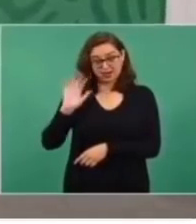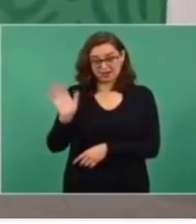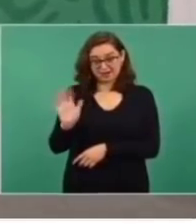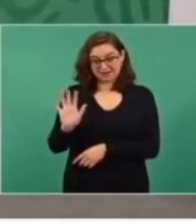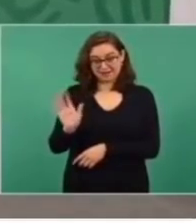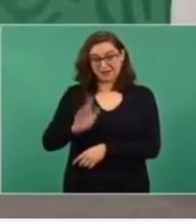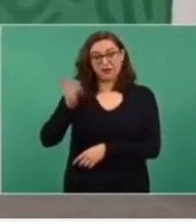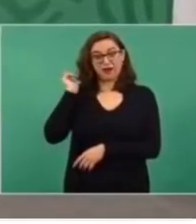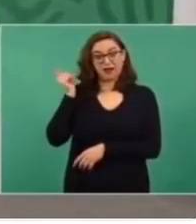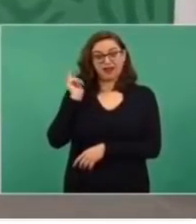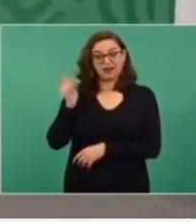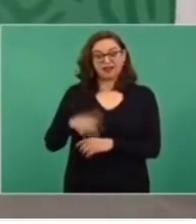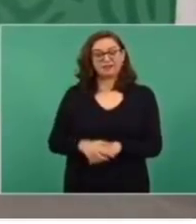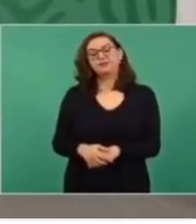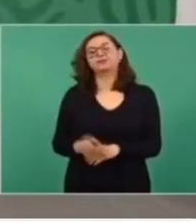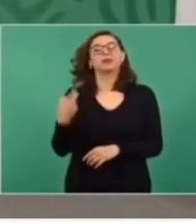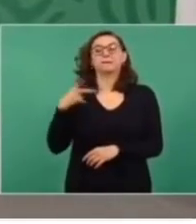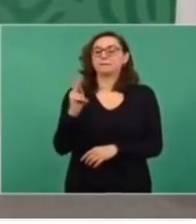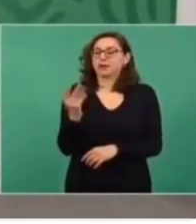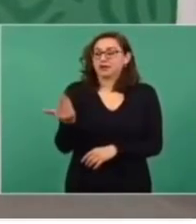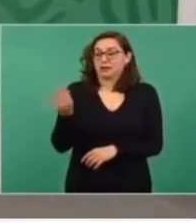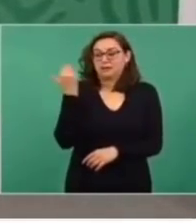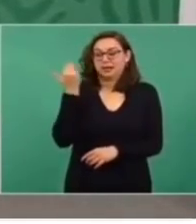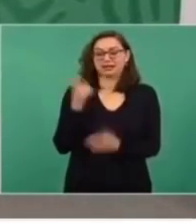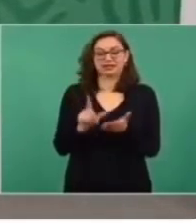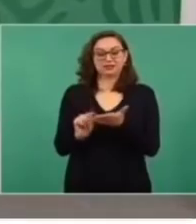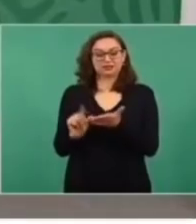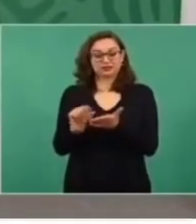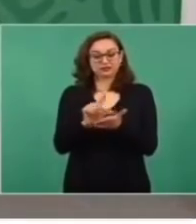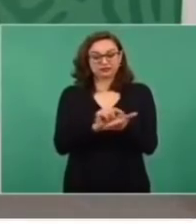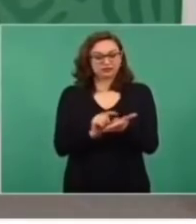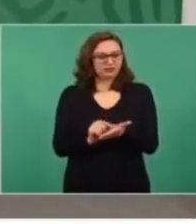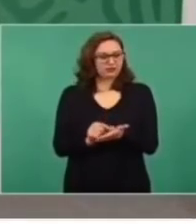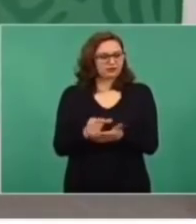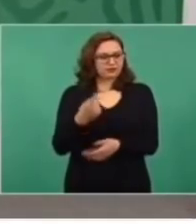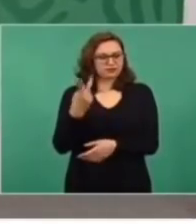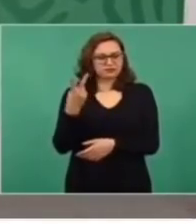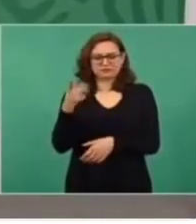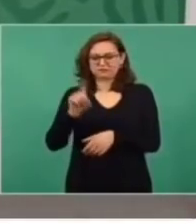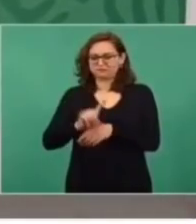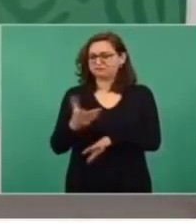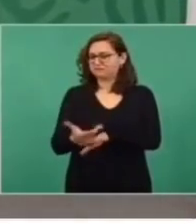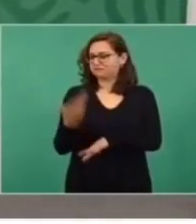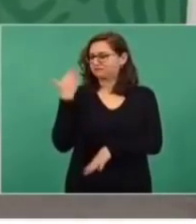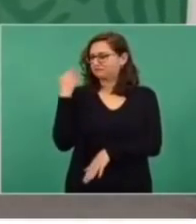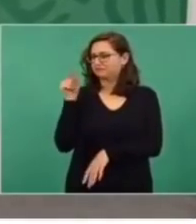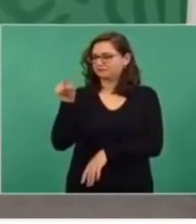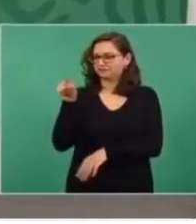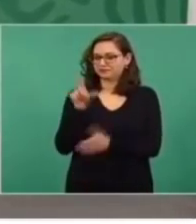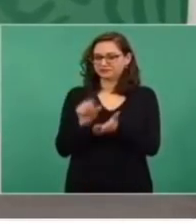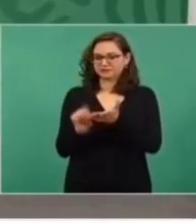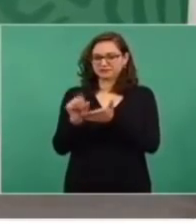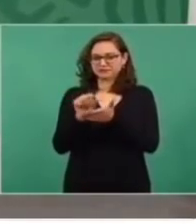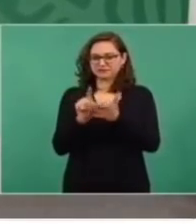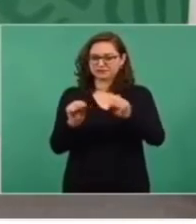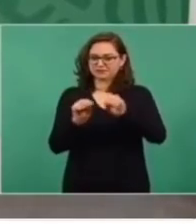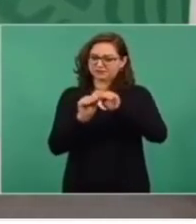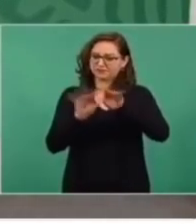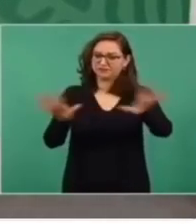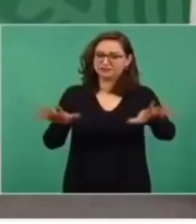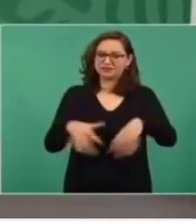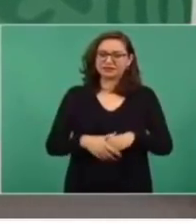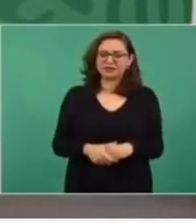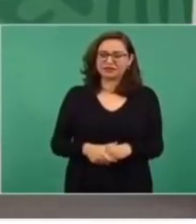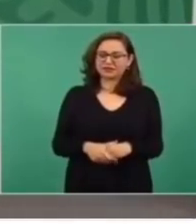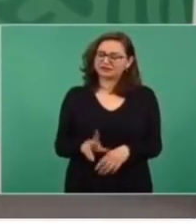pero puso un tuit hace como dos días y díganme si no es